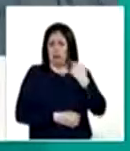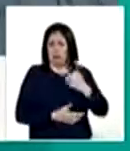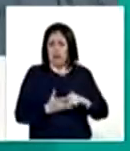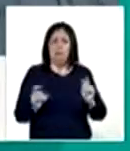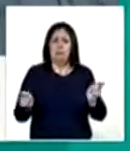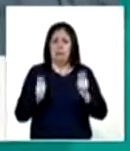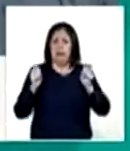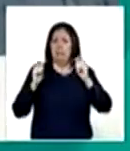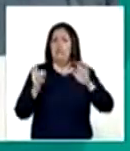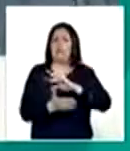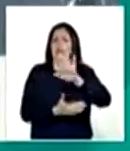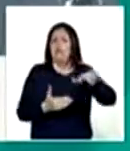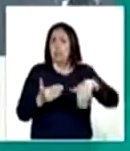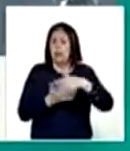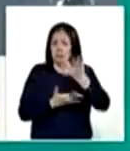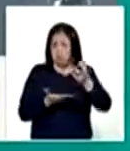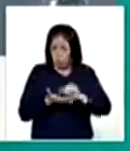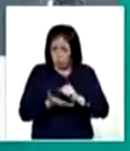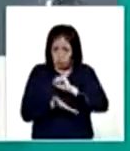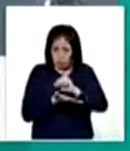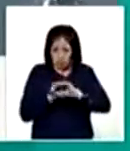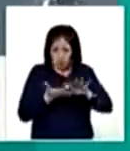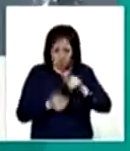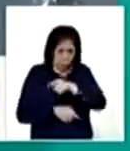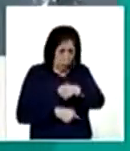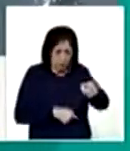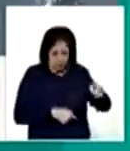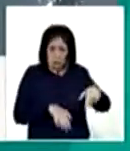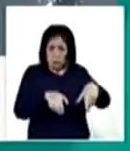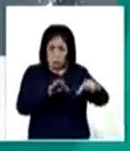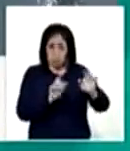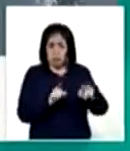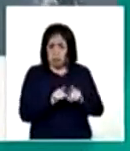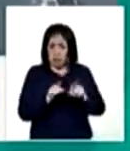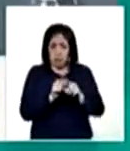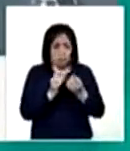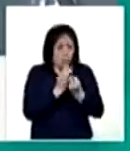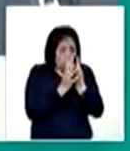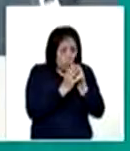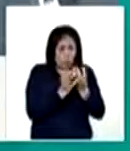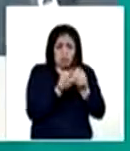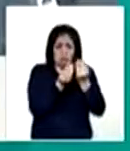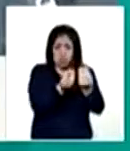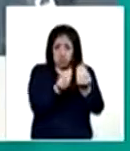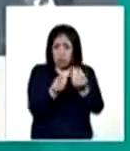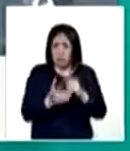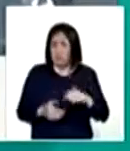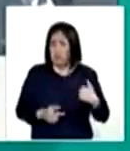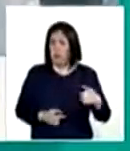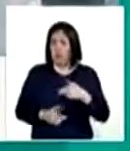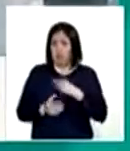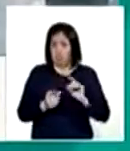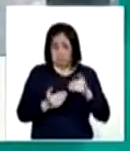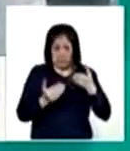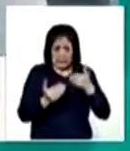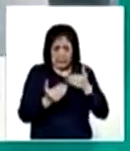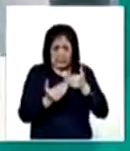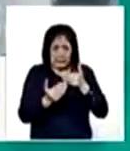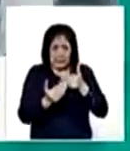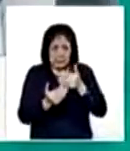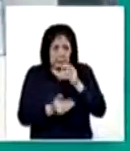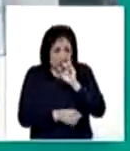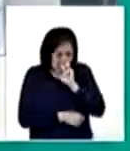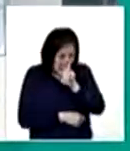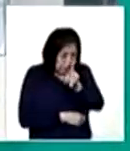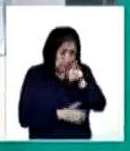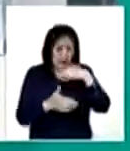Por supuesto, estos difuntos también han recibido sus ofrendas florales. Vamos a tratar de acercarnos, Carlos Huertas, para poder observar justamente